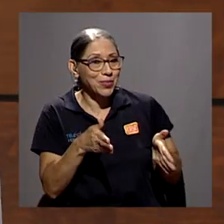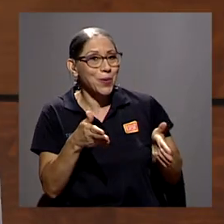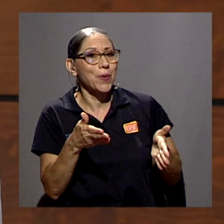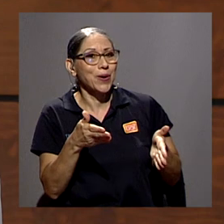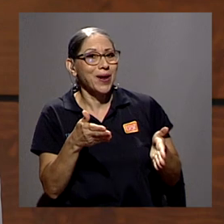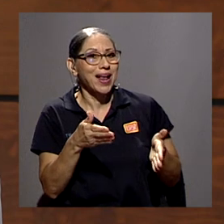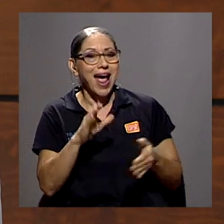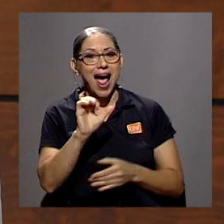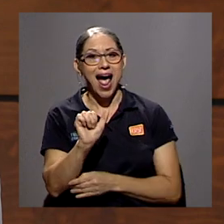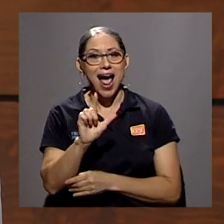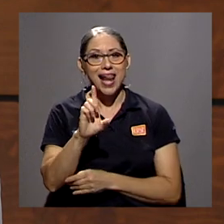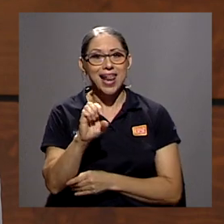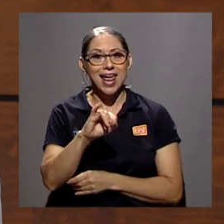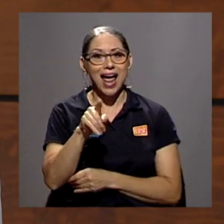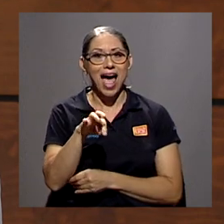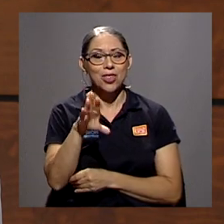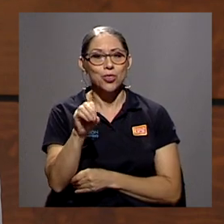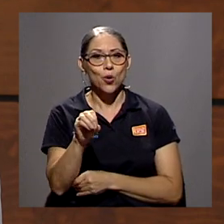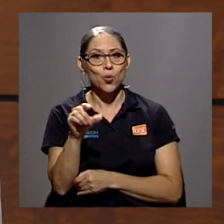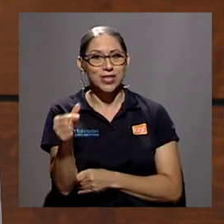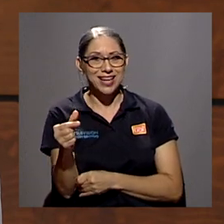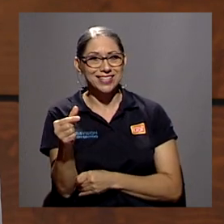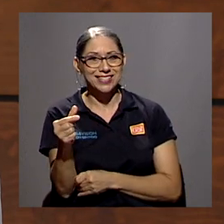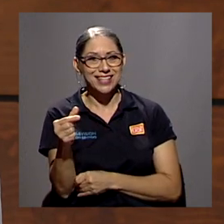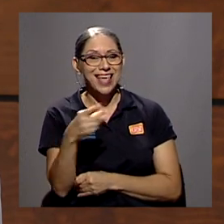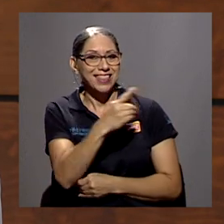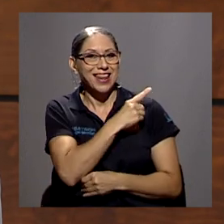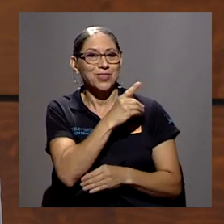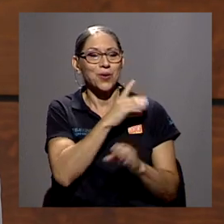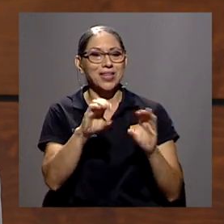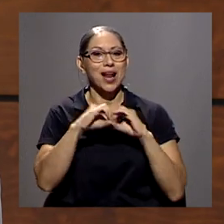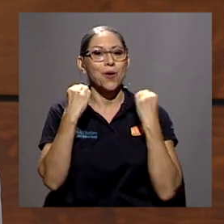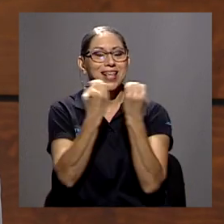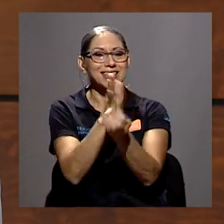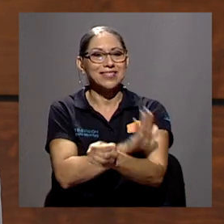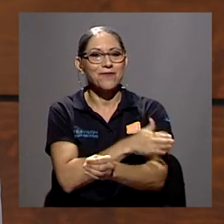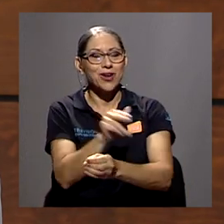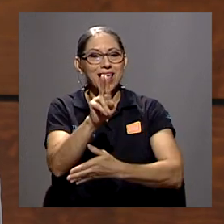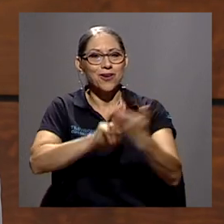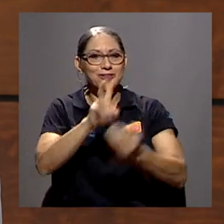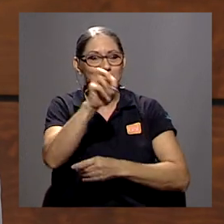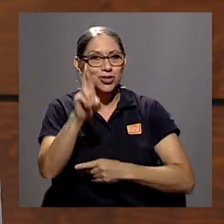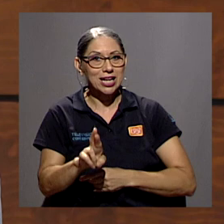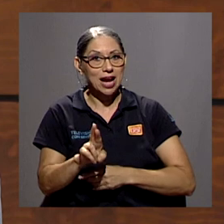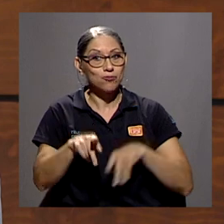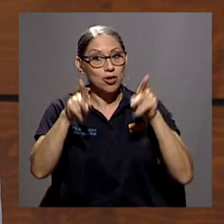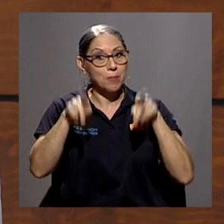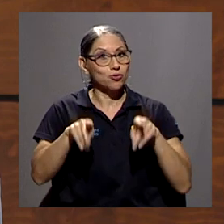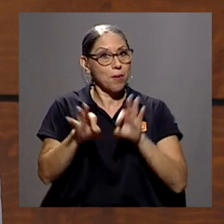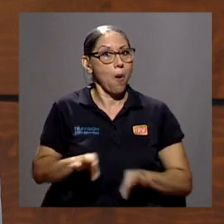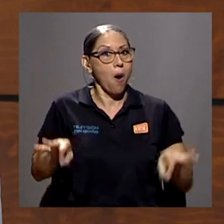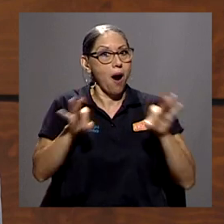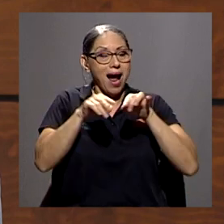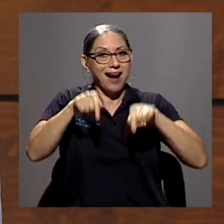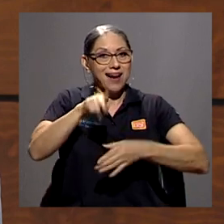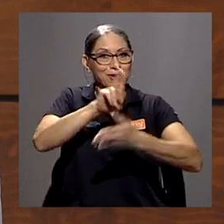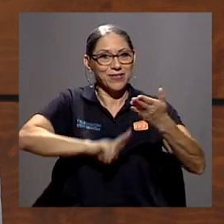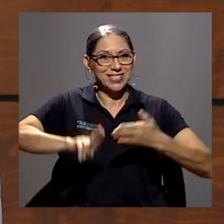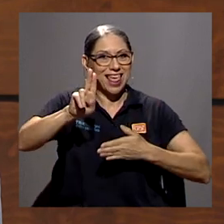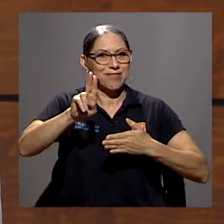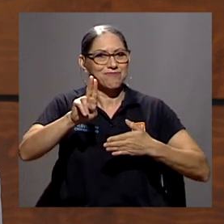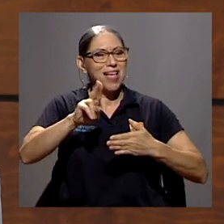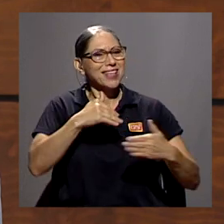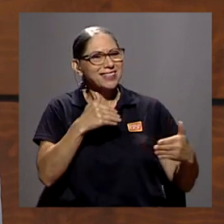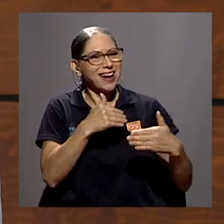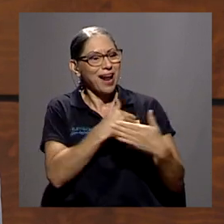que es alejandro gutiérrez que es el director de la orquesta sinfónica de la universidad de costa rica todo en personajes acá en nuestra universidad de personas cercana y